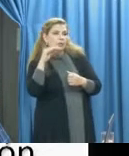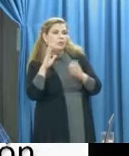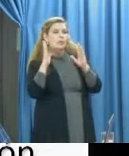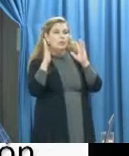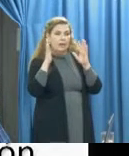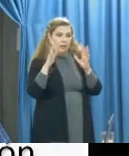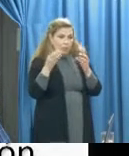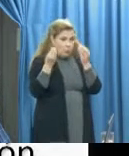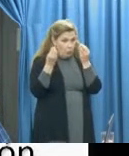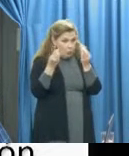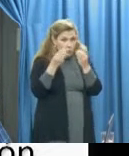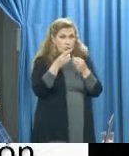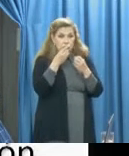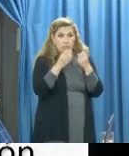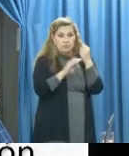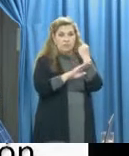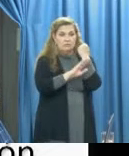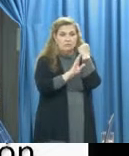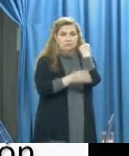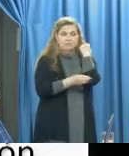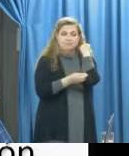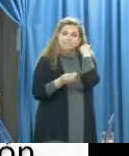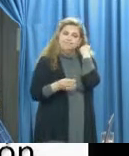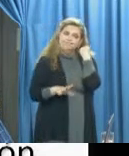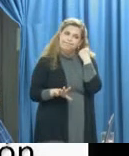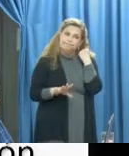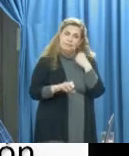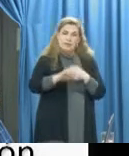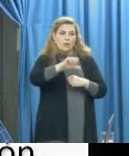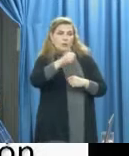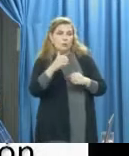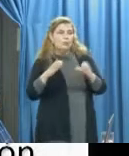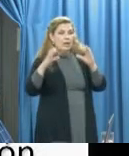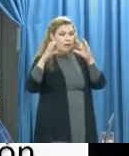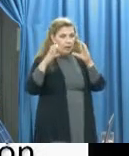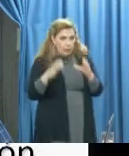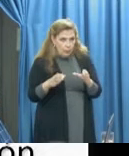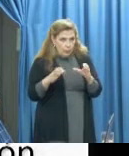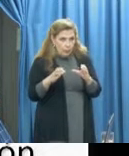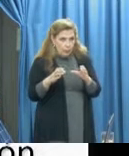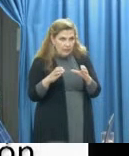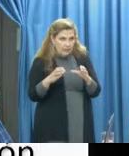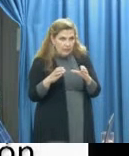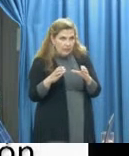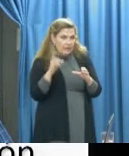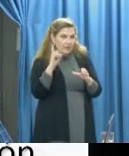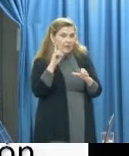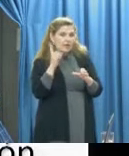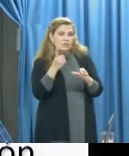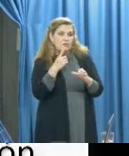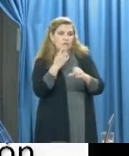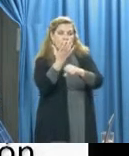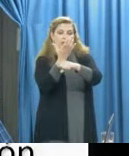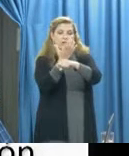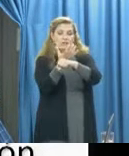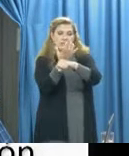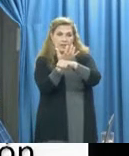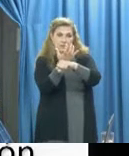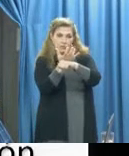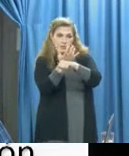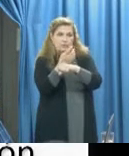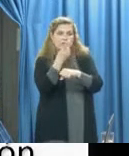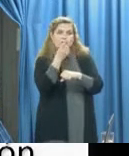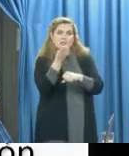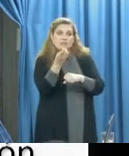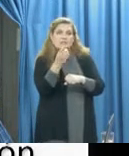la gran mayoría, pues yo abortaría. En otras comunidades, en una comunidad sorda de Estados Unidos, se